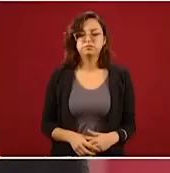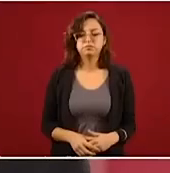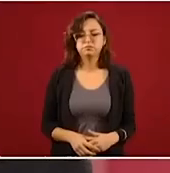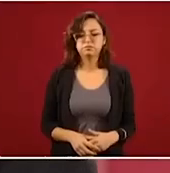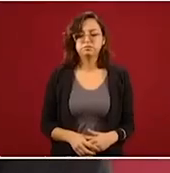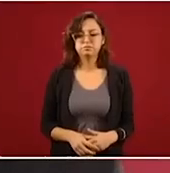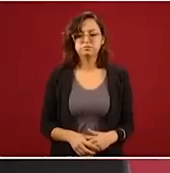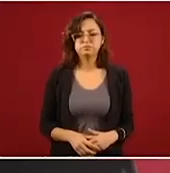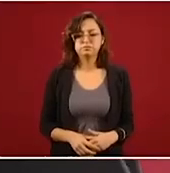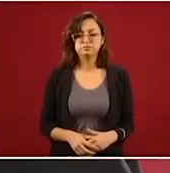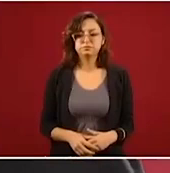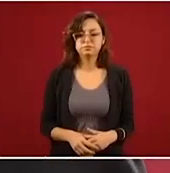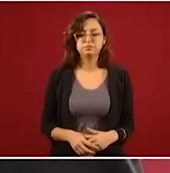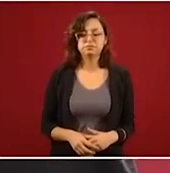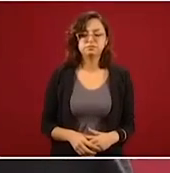eso